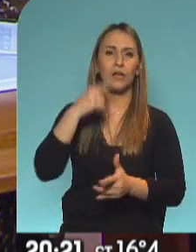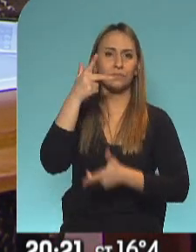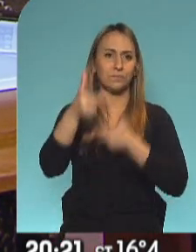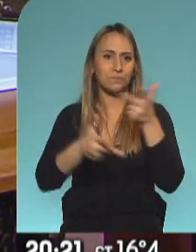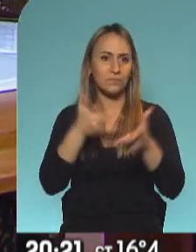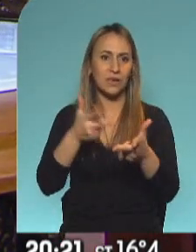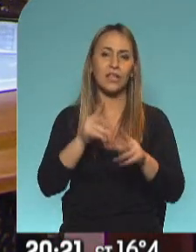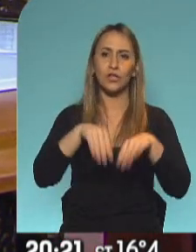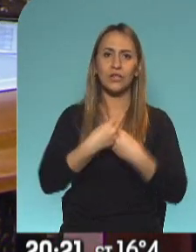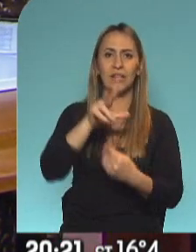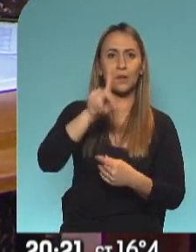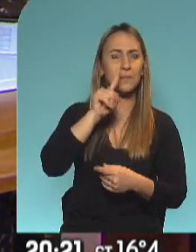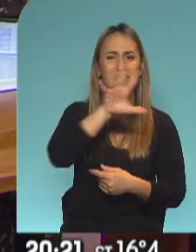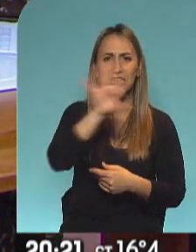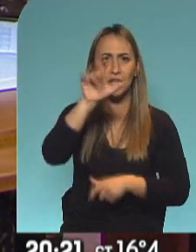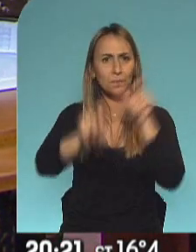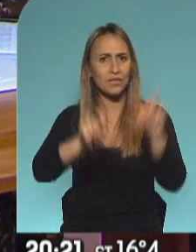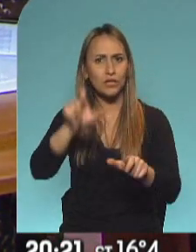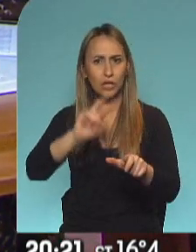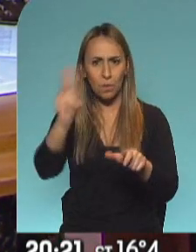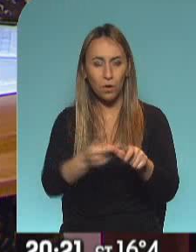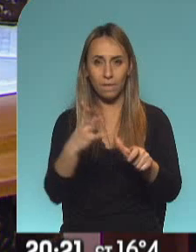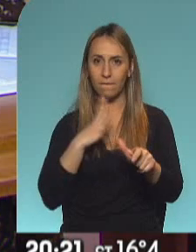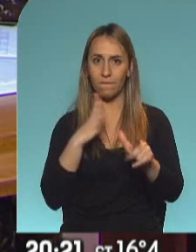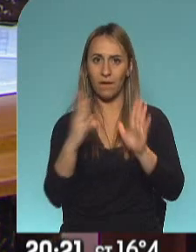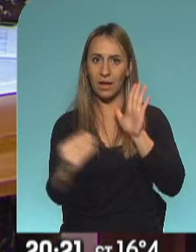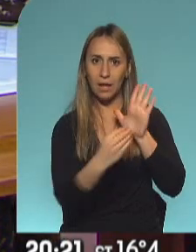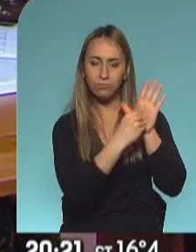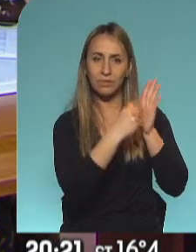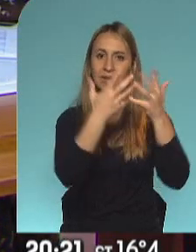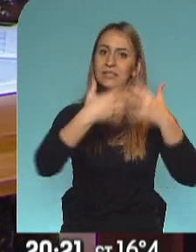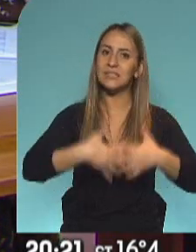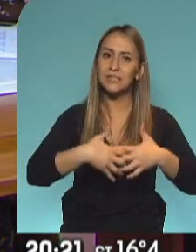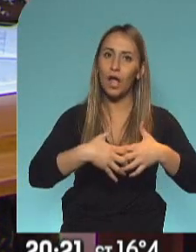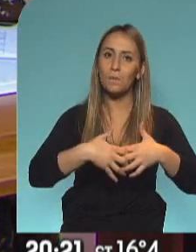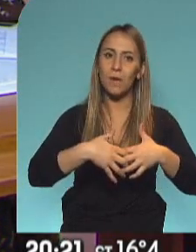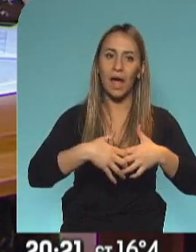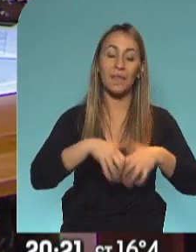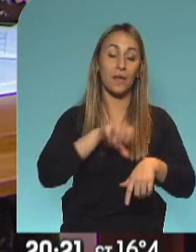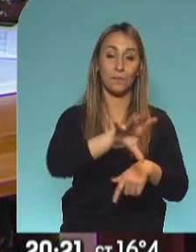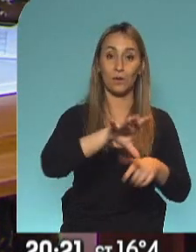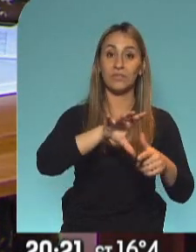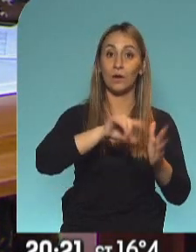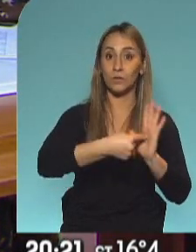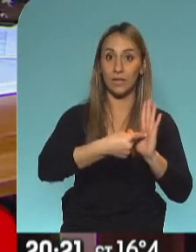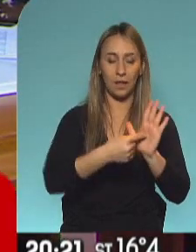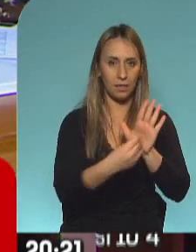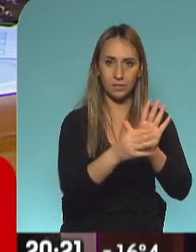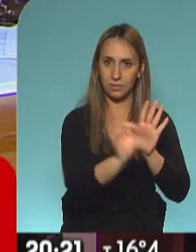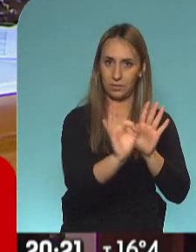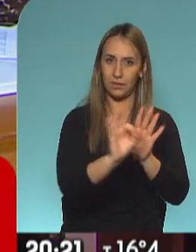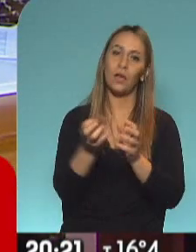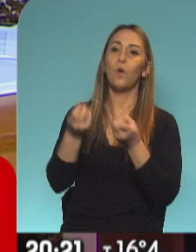de 3.500 muertos que no estaban incluidos en el sistema de la Provincia de Buenos Aires. Ministro, buenas